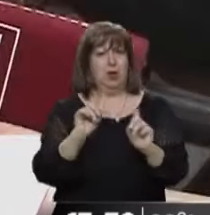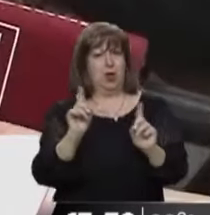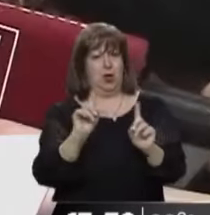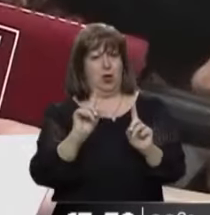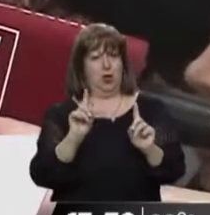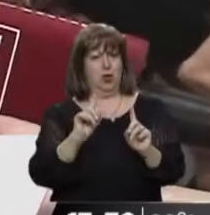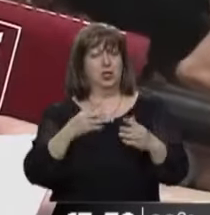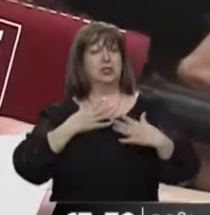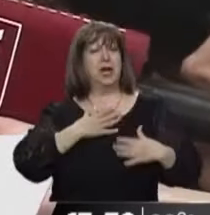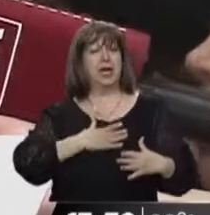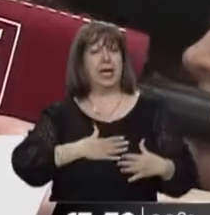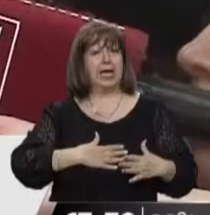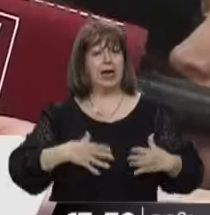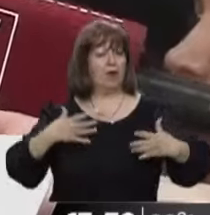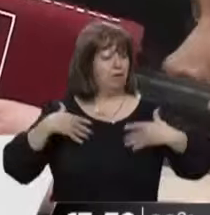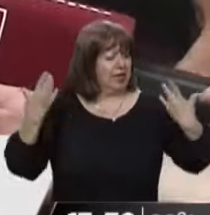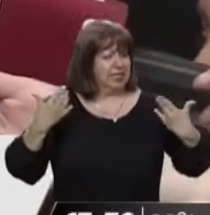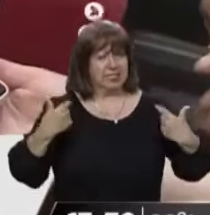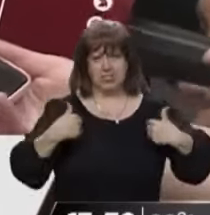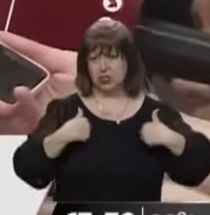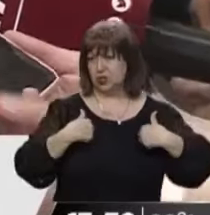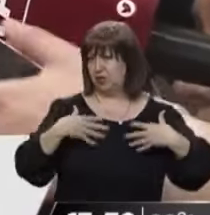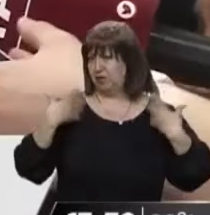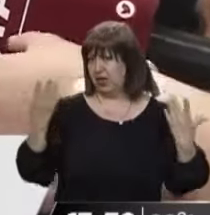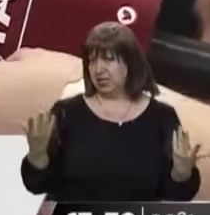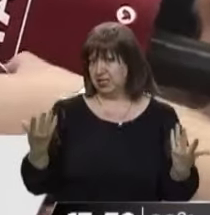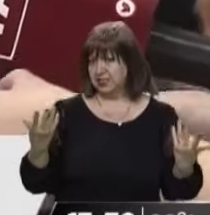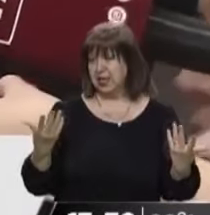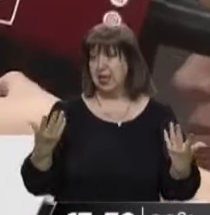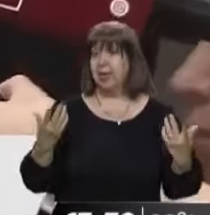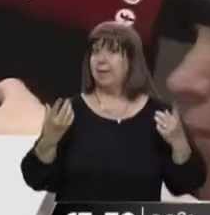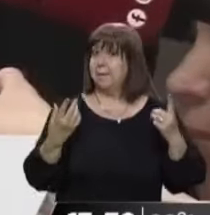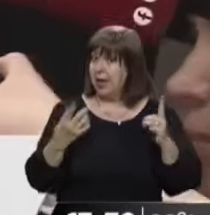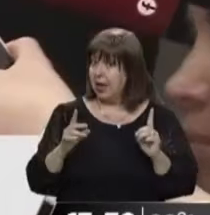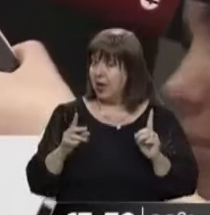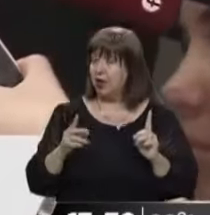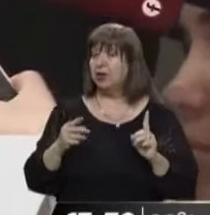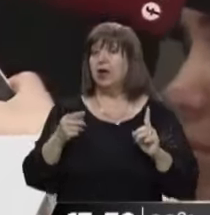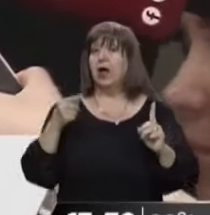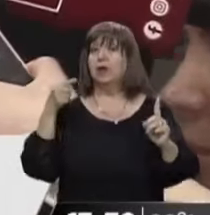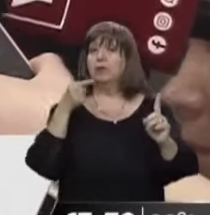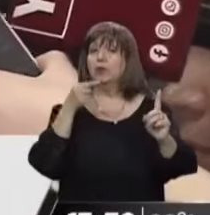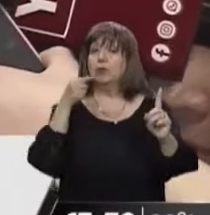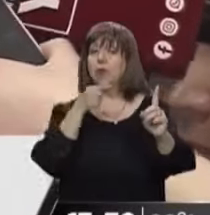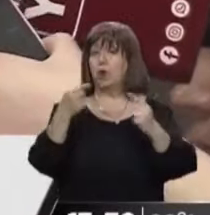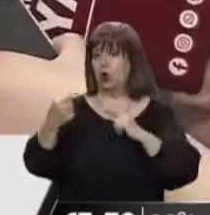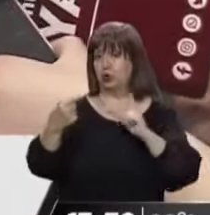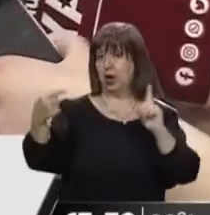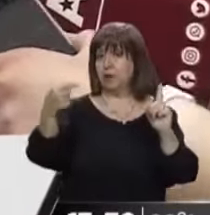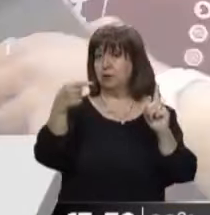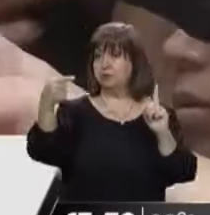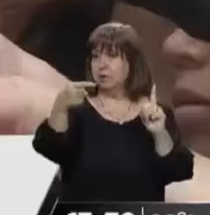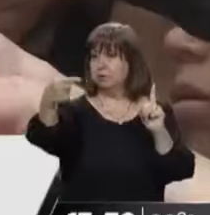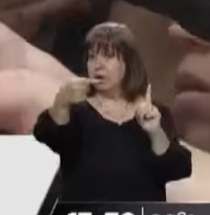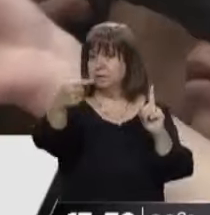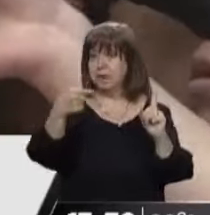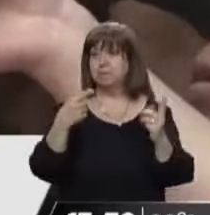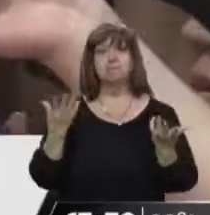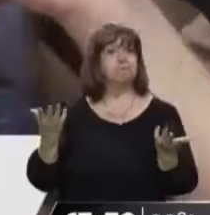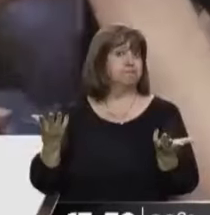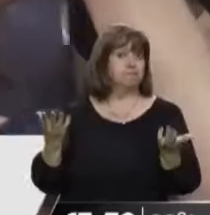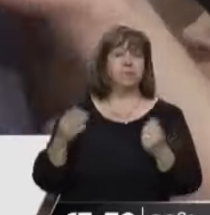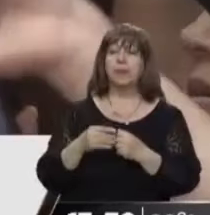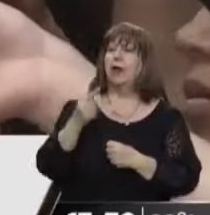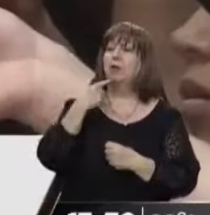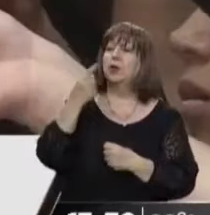se verá. Hay una concatenación de hechos y cosas, como yo te dije recién, que no son fortuitos. O sea, no son fortuitos. ¿Cómo está con